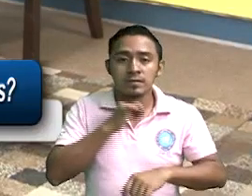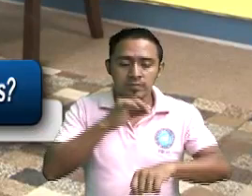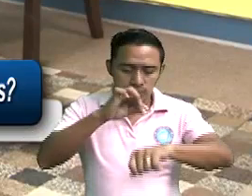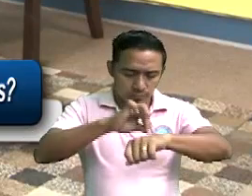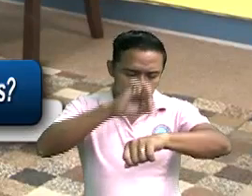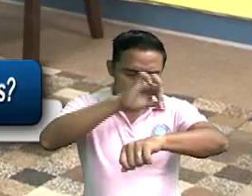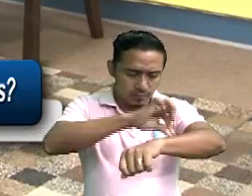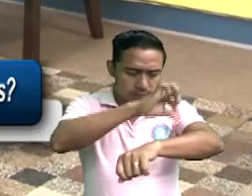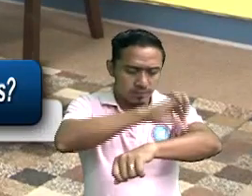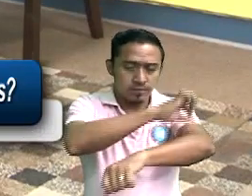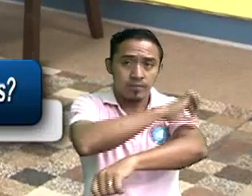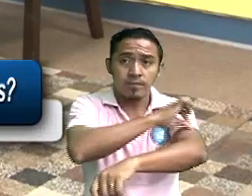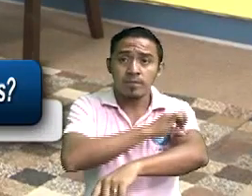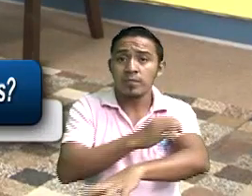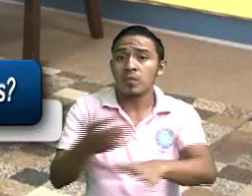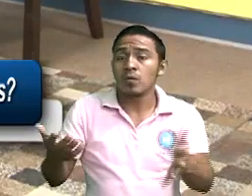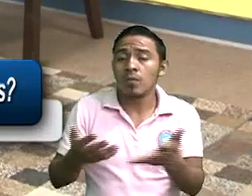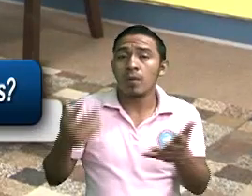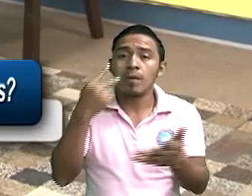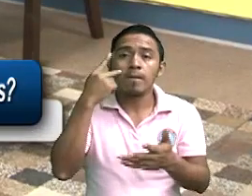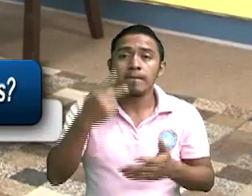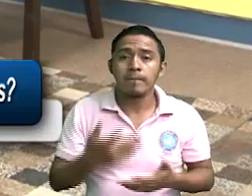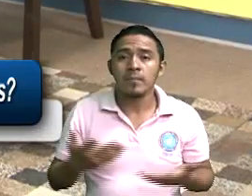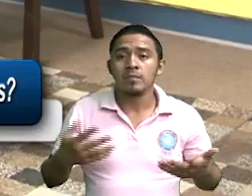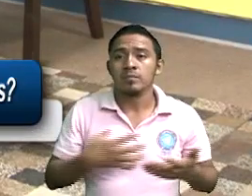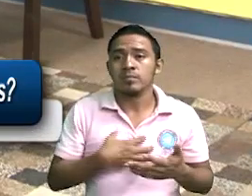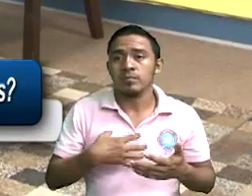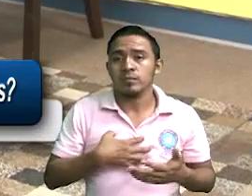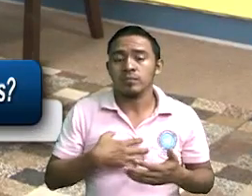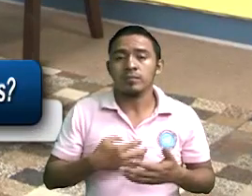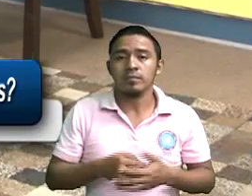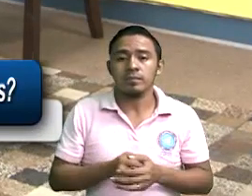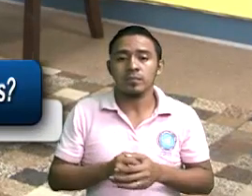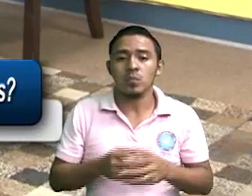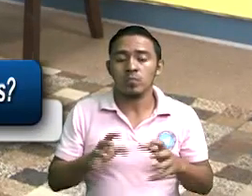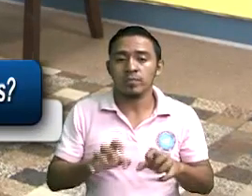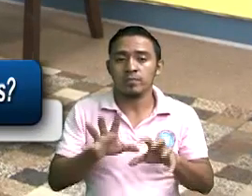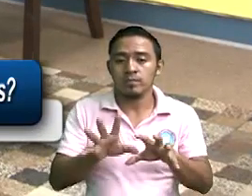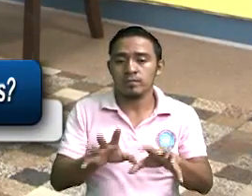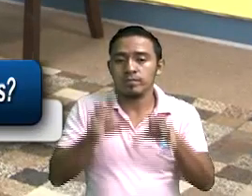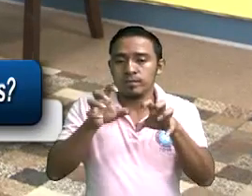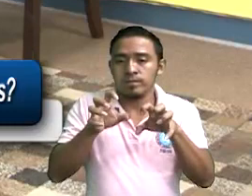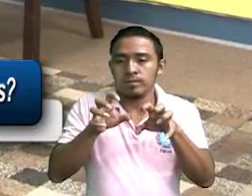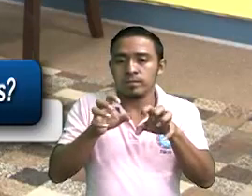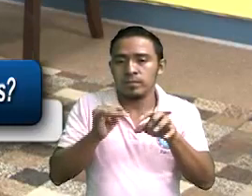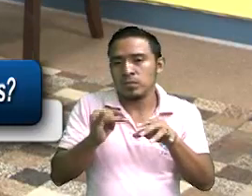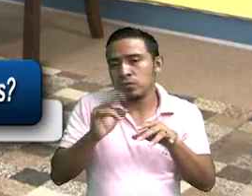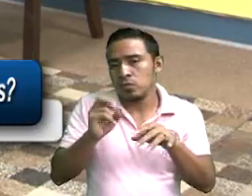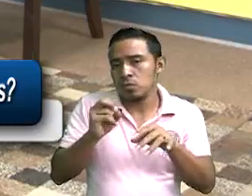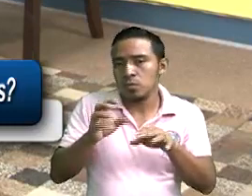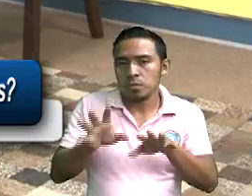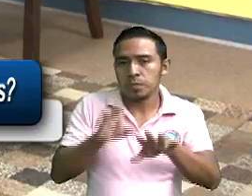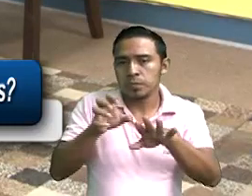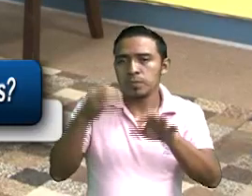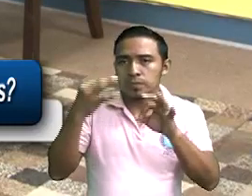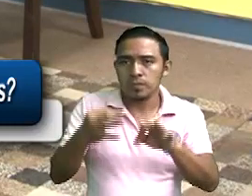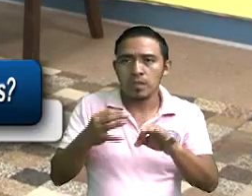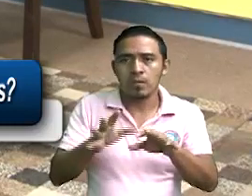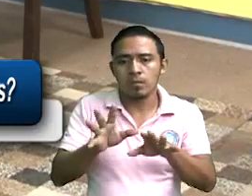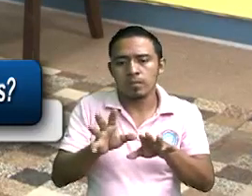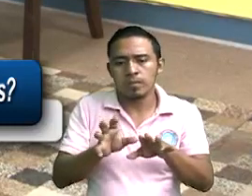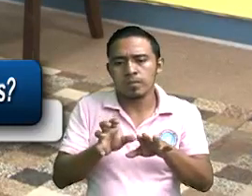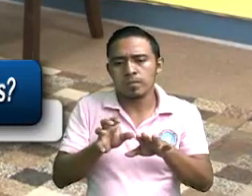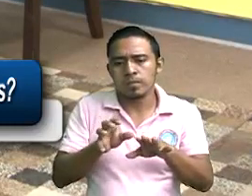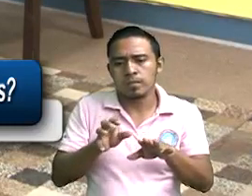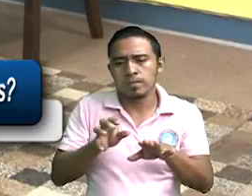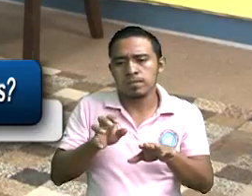ver cuál es la capacidad del músculo para contraerse. Si se está contrayendo bien, si se está contrayendo